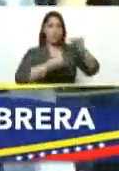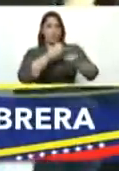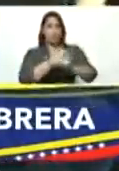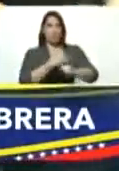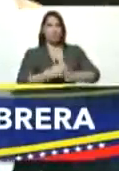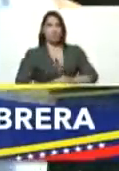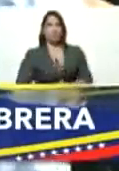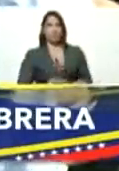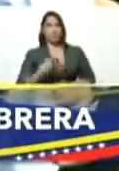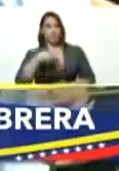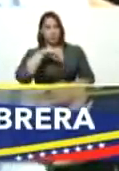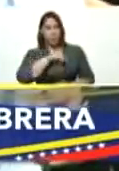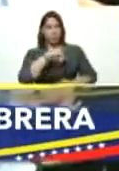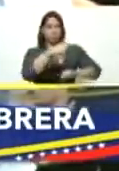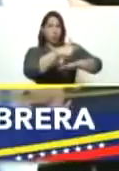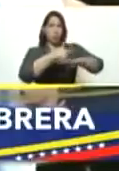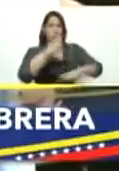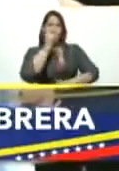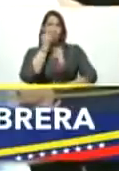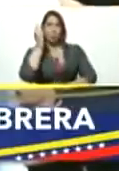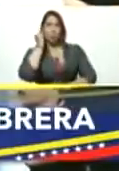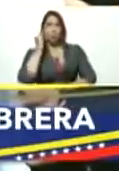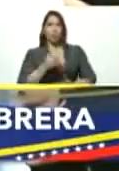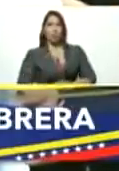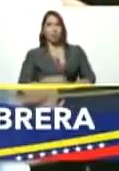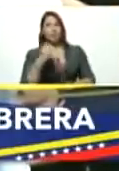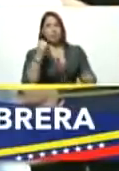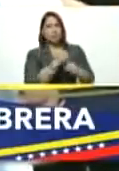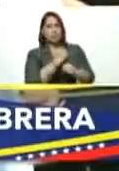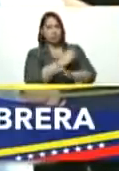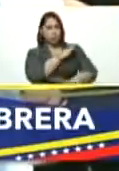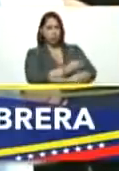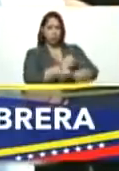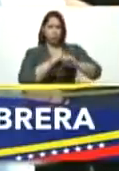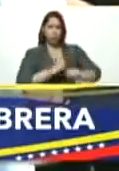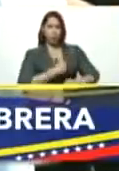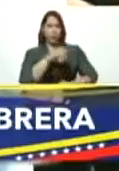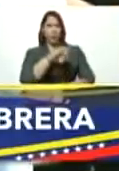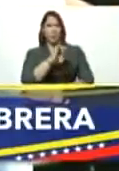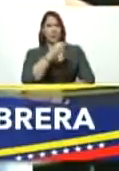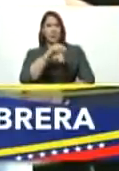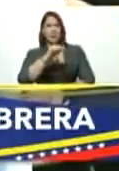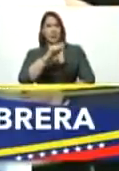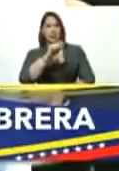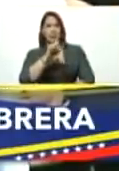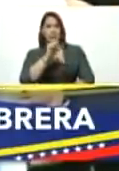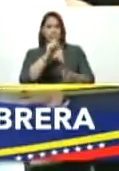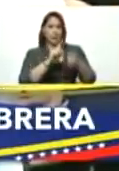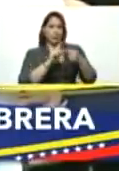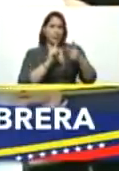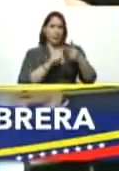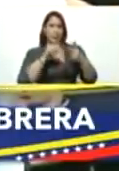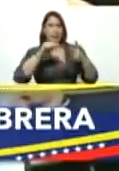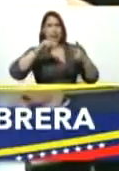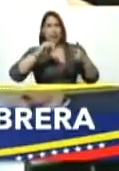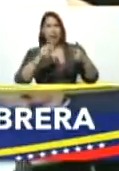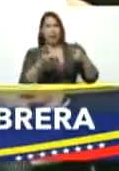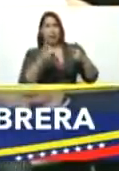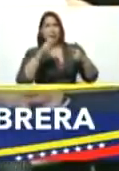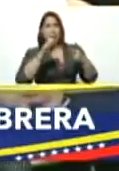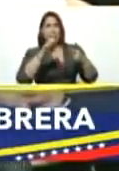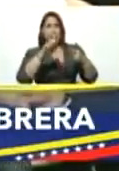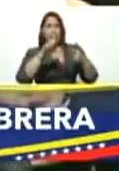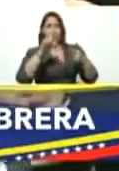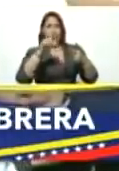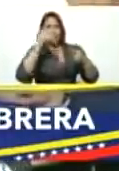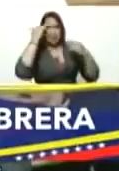nuestros gobernadores obrero eduardo piñate y ángel marcano y